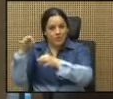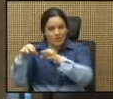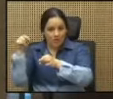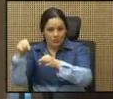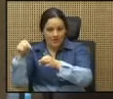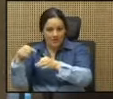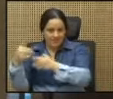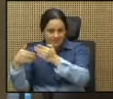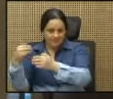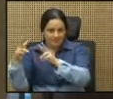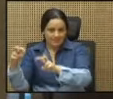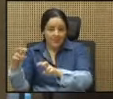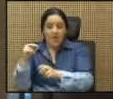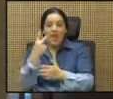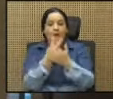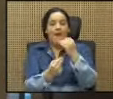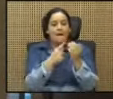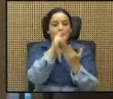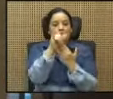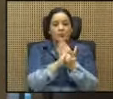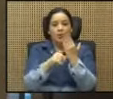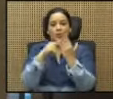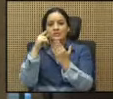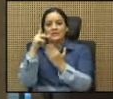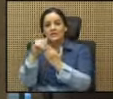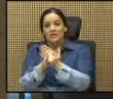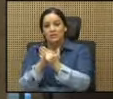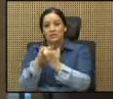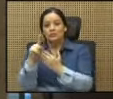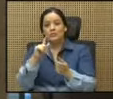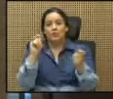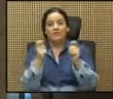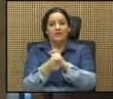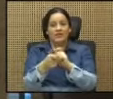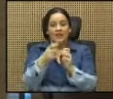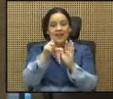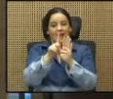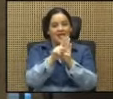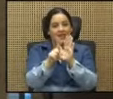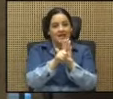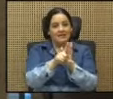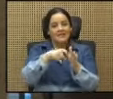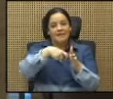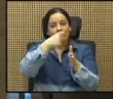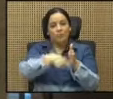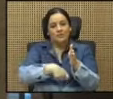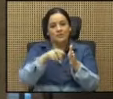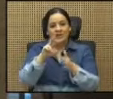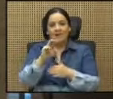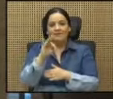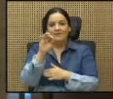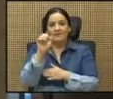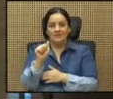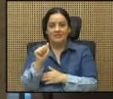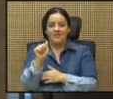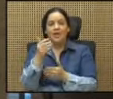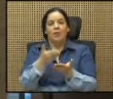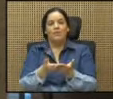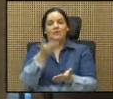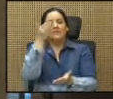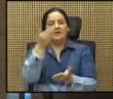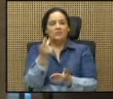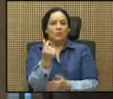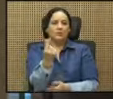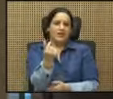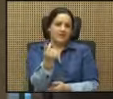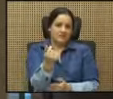iniciativas modifican la ley de impuestos sobre la renta aumentando las tarifas. Así que aquí me